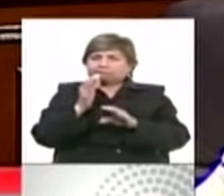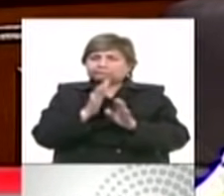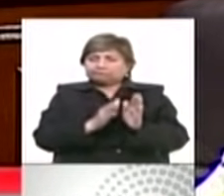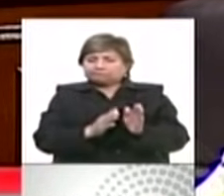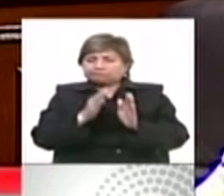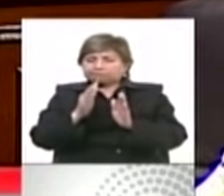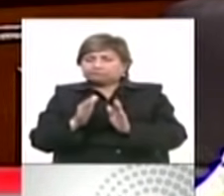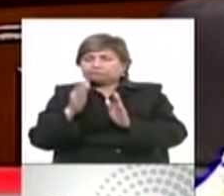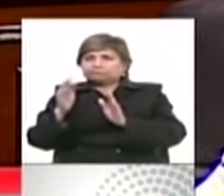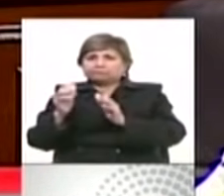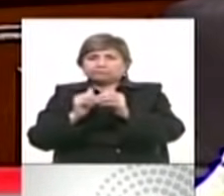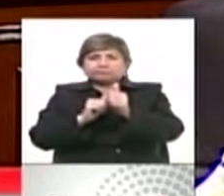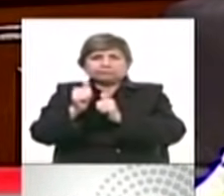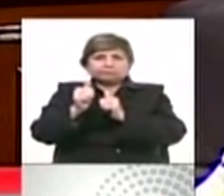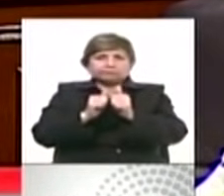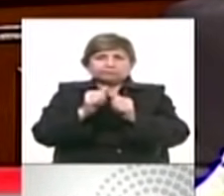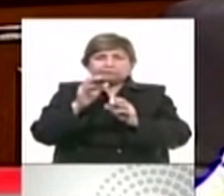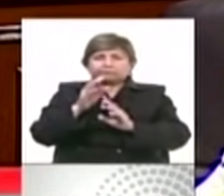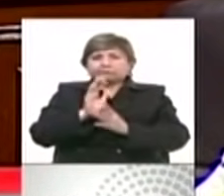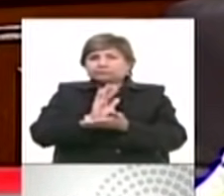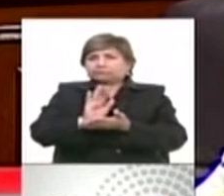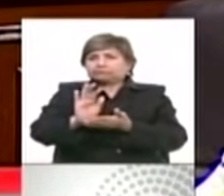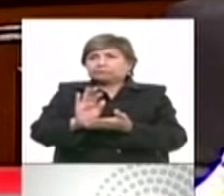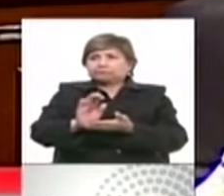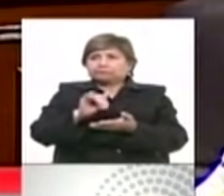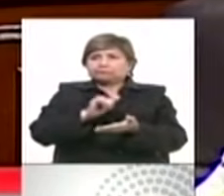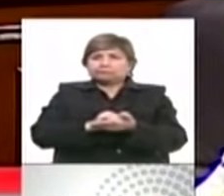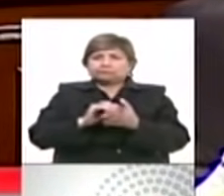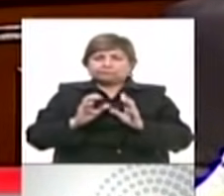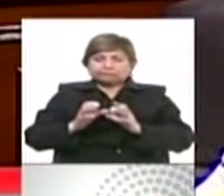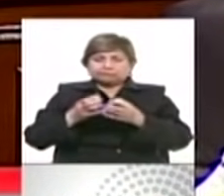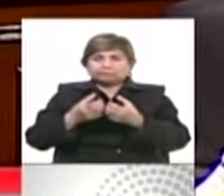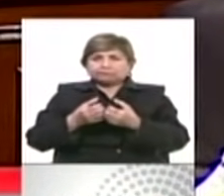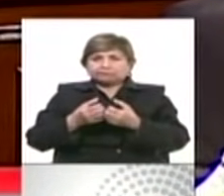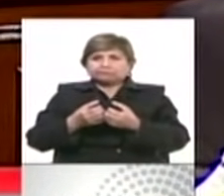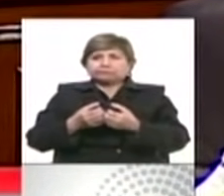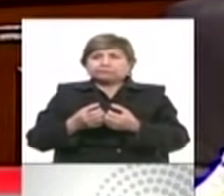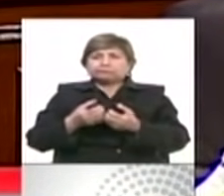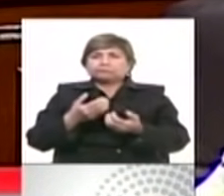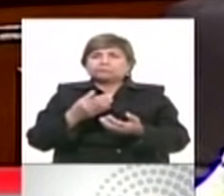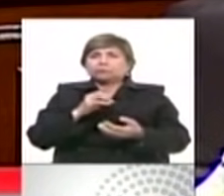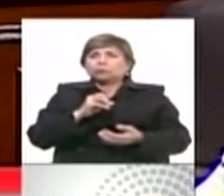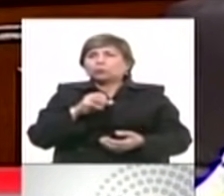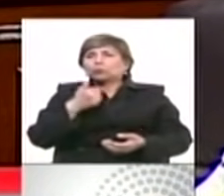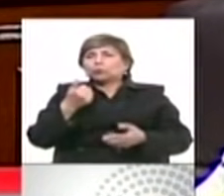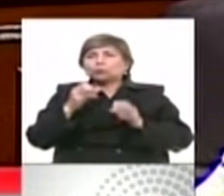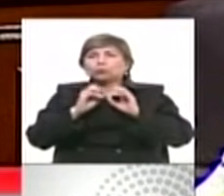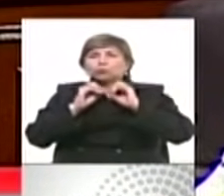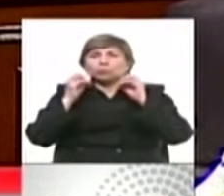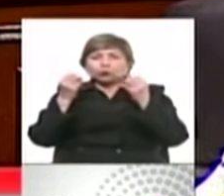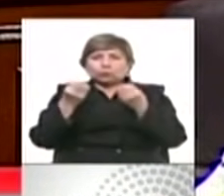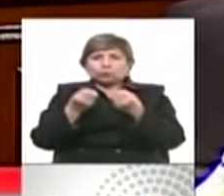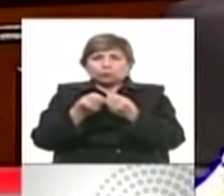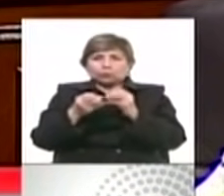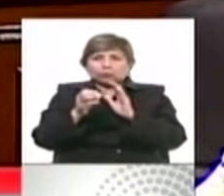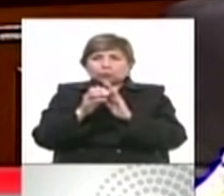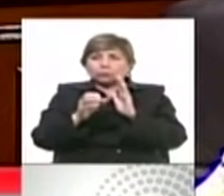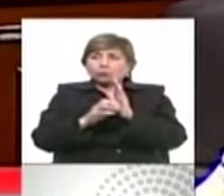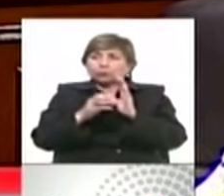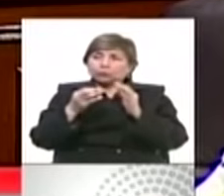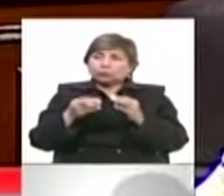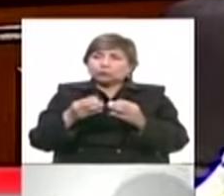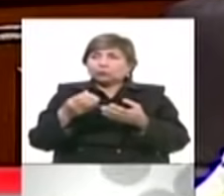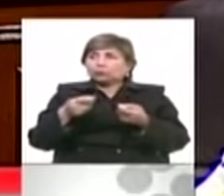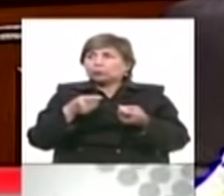de centro que mira a las mayorías, no miramos solamente a los pobres, como a veces dicen los de izquierda, ¿no?